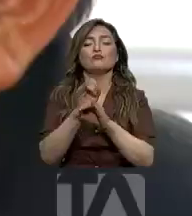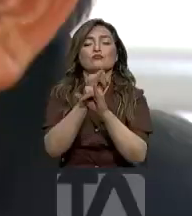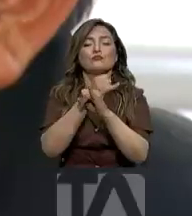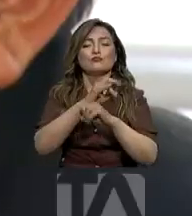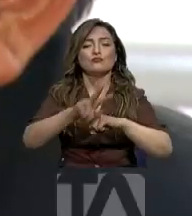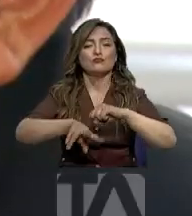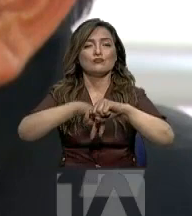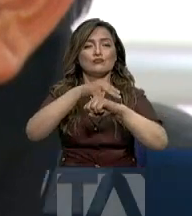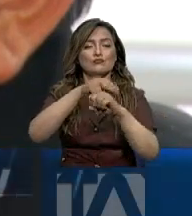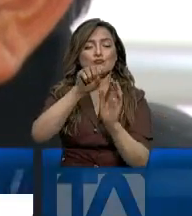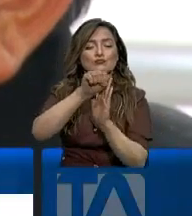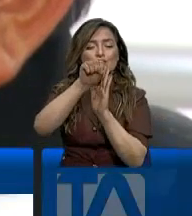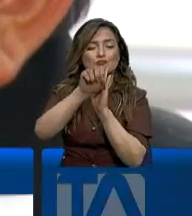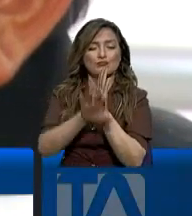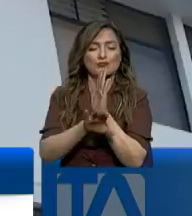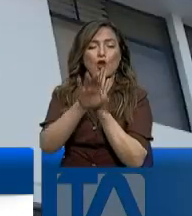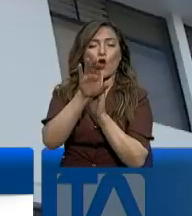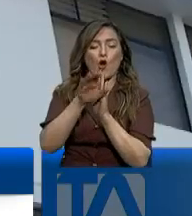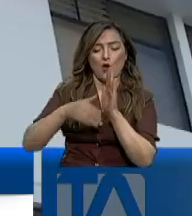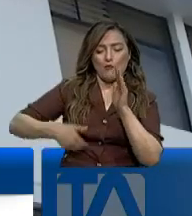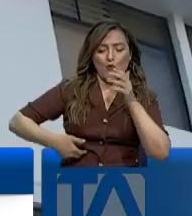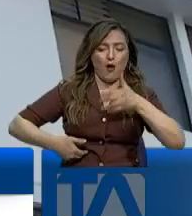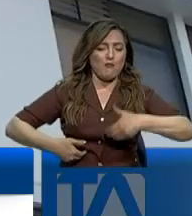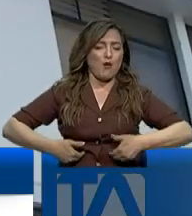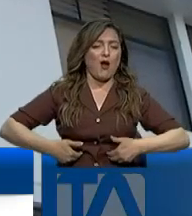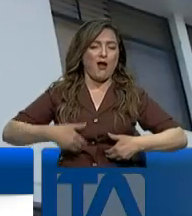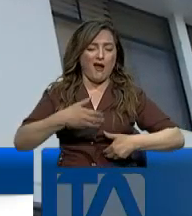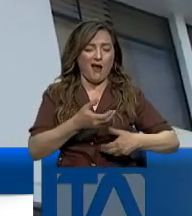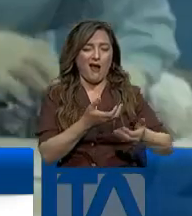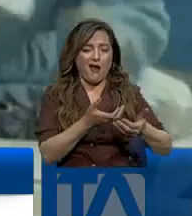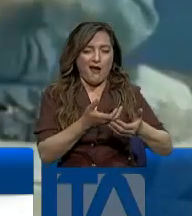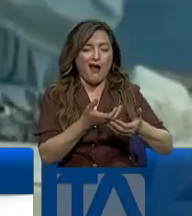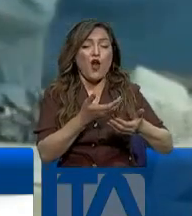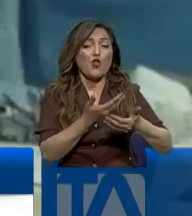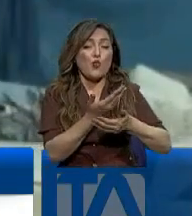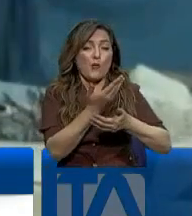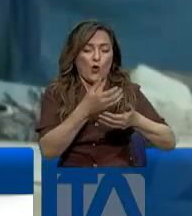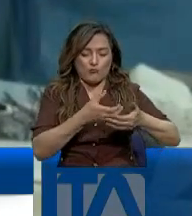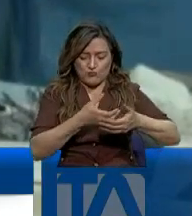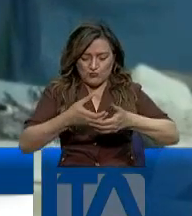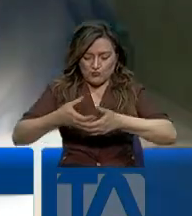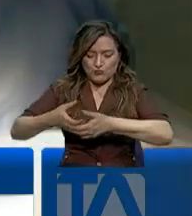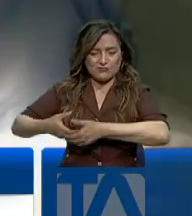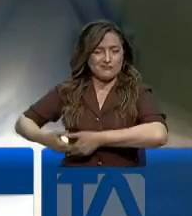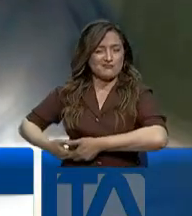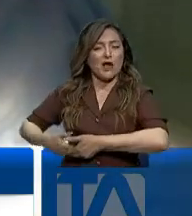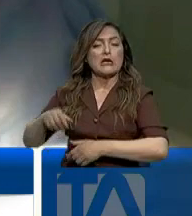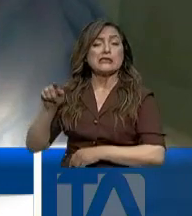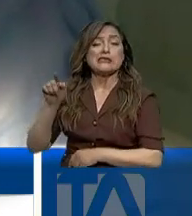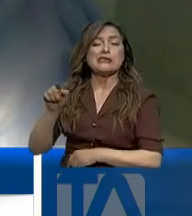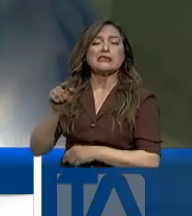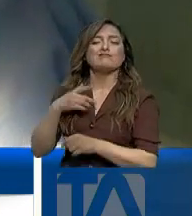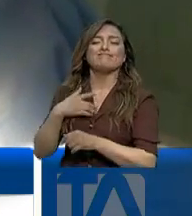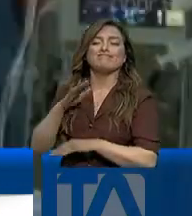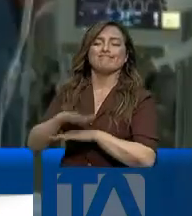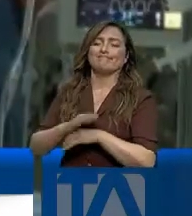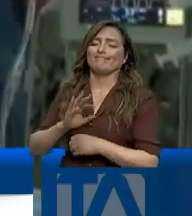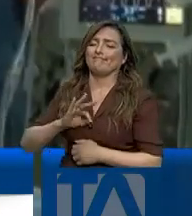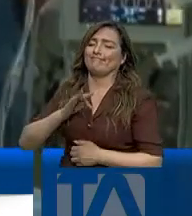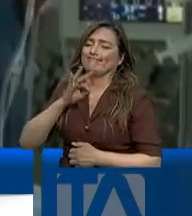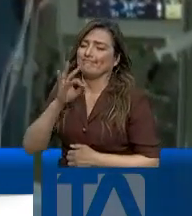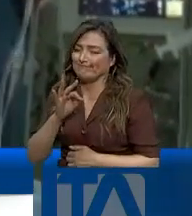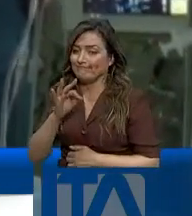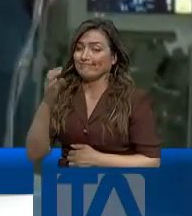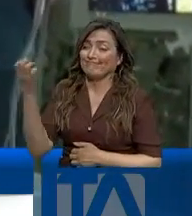nacional de donación y trasplante de órganos tejidos y células in dot reconoce que los trasplantes se suspendieron por la emergencia sanitaria